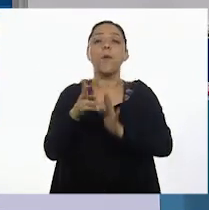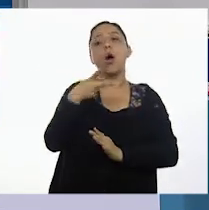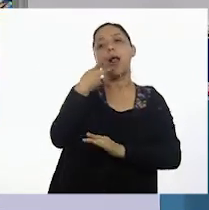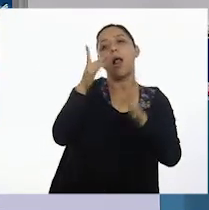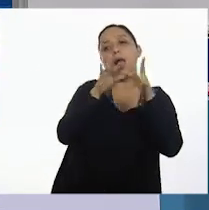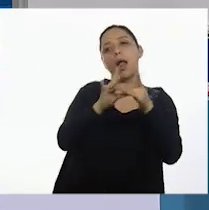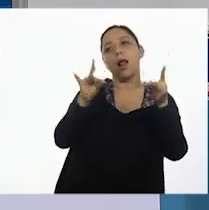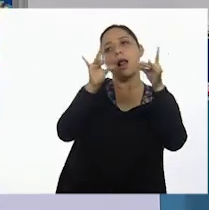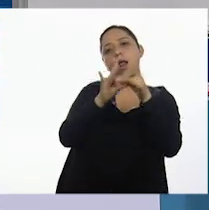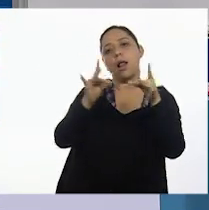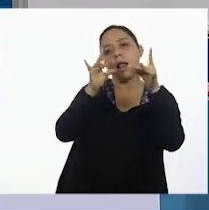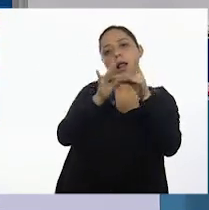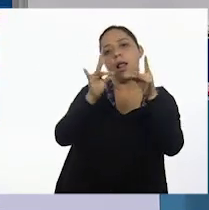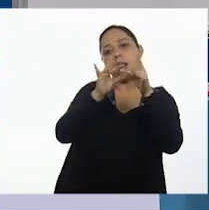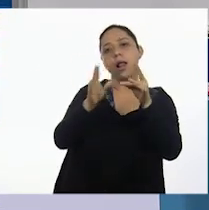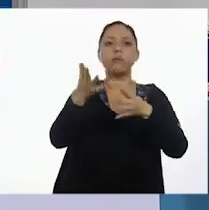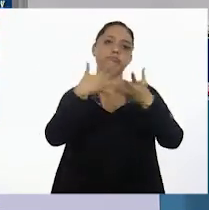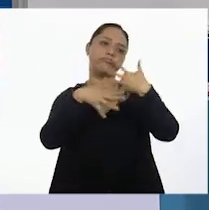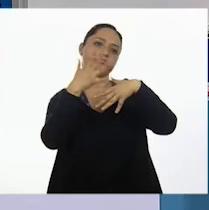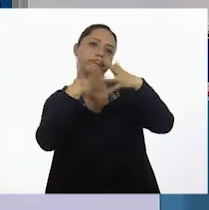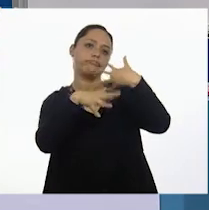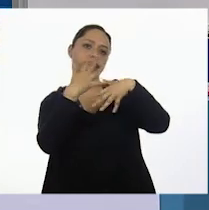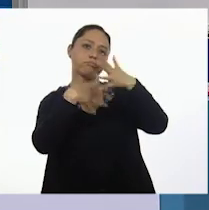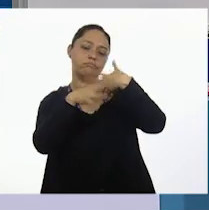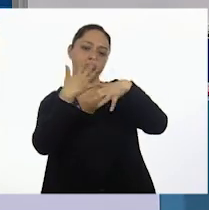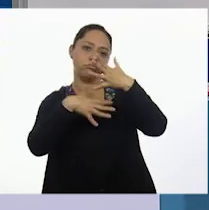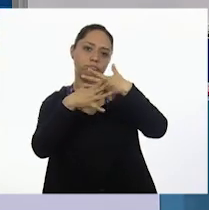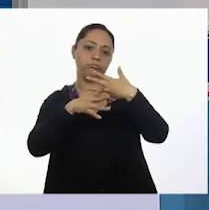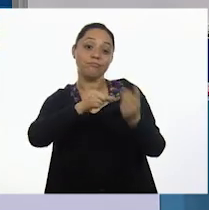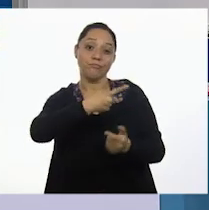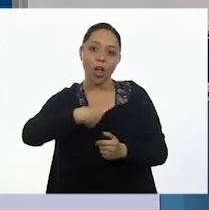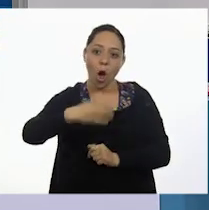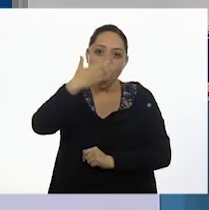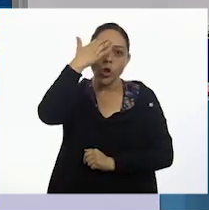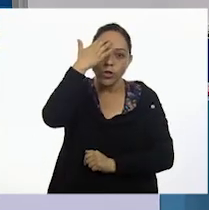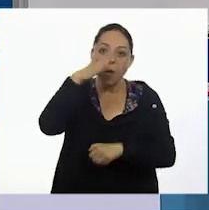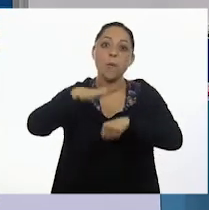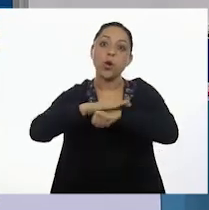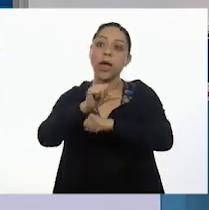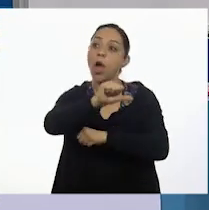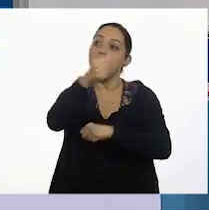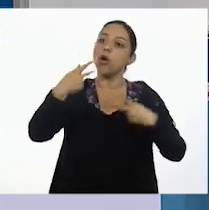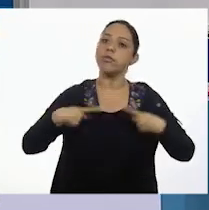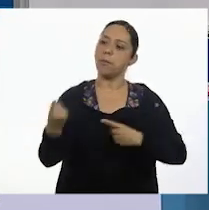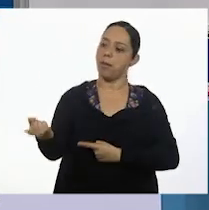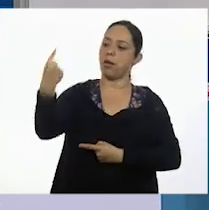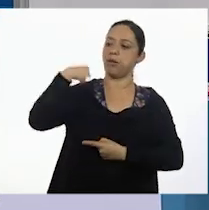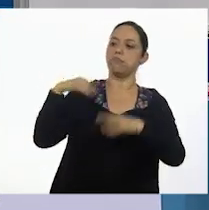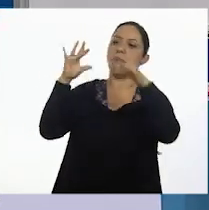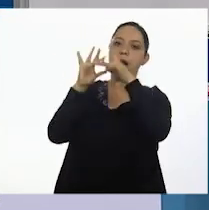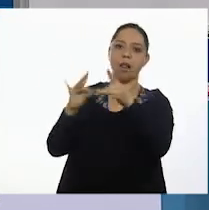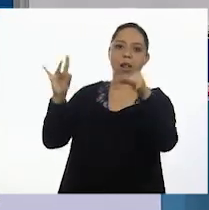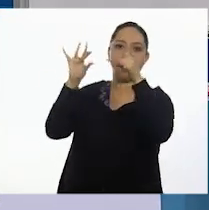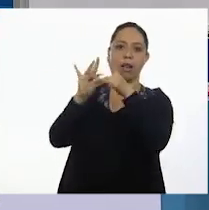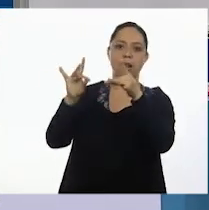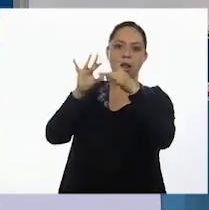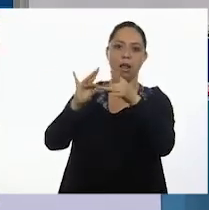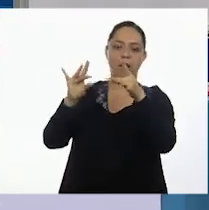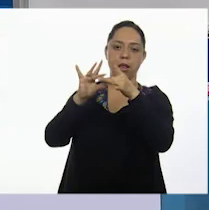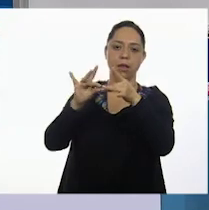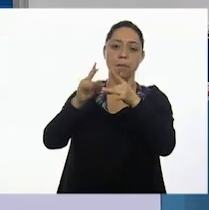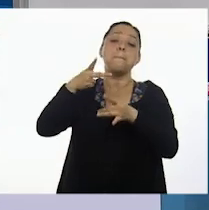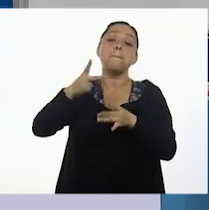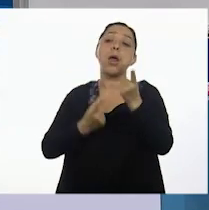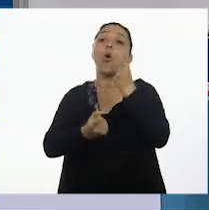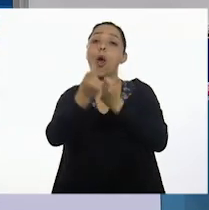oralidad. La mayoría de nosotros las conocemos porque alguien nos las ha contado, pero también hay que reconocer que algunos